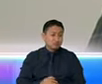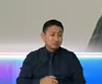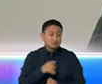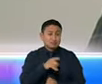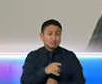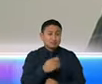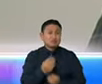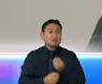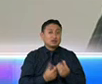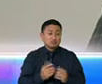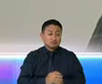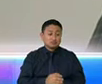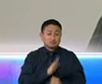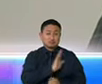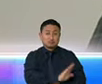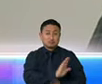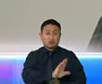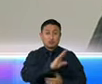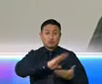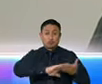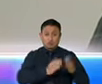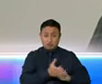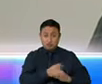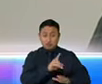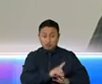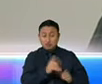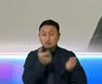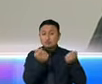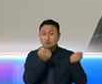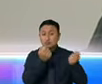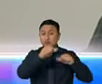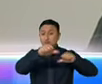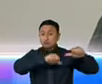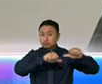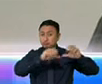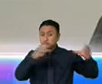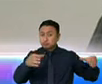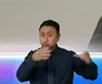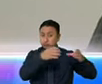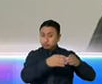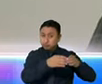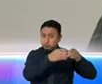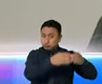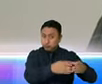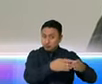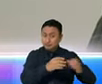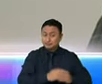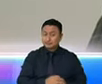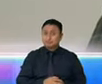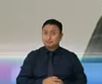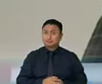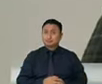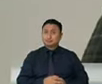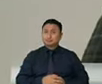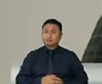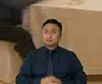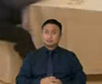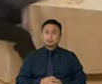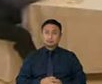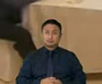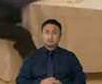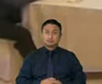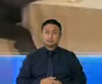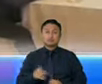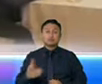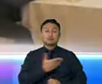ser administrado una buena cantidad, una buena proporcionalidad de ese fondo va a ser administrado precisamente por las comunidades. Según